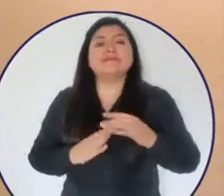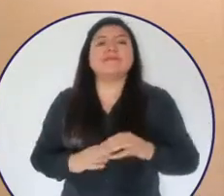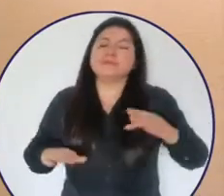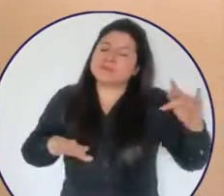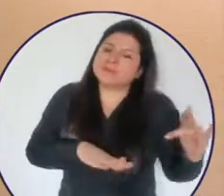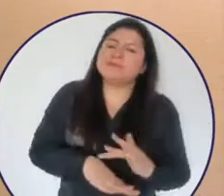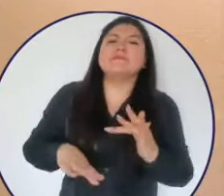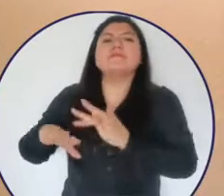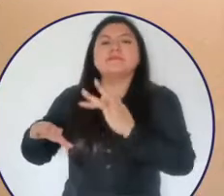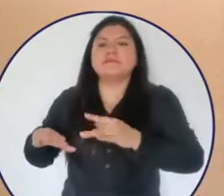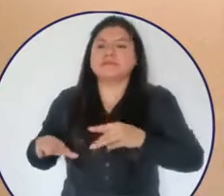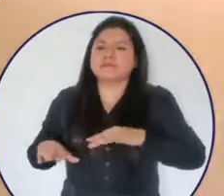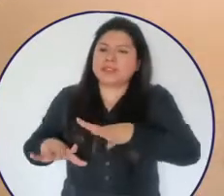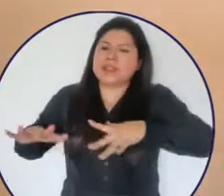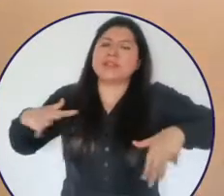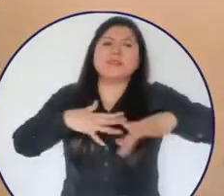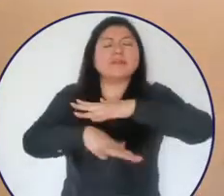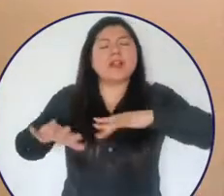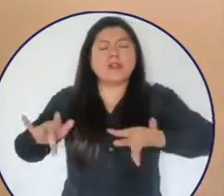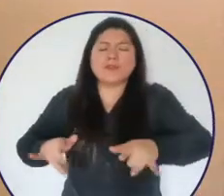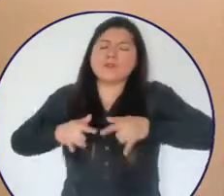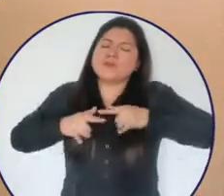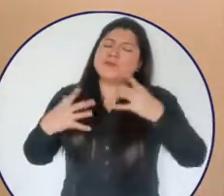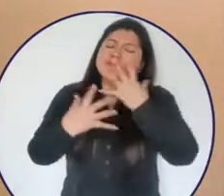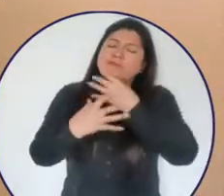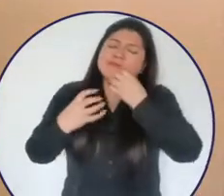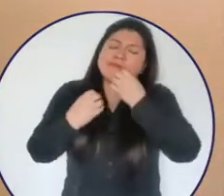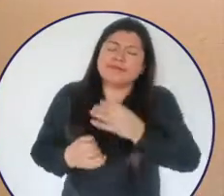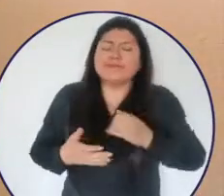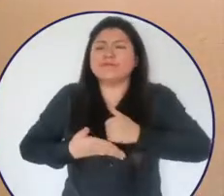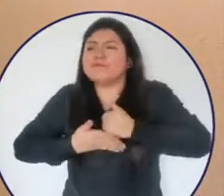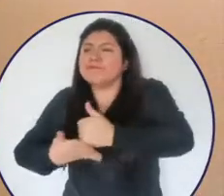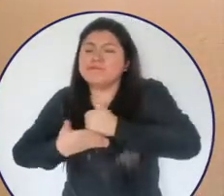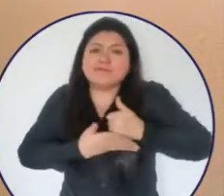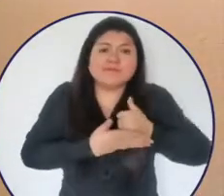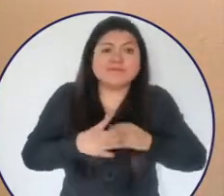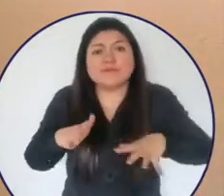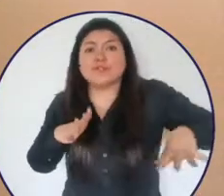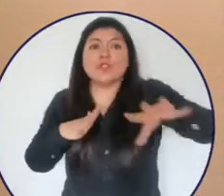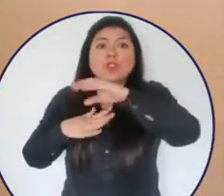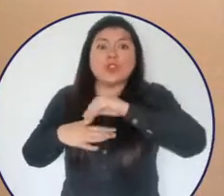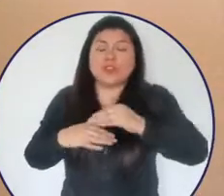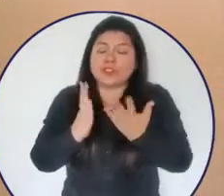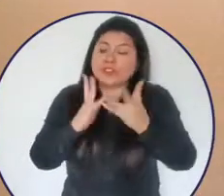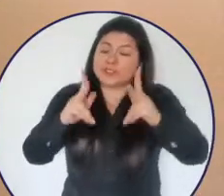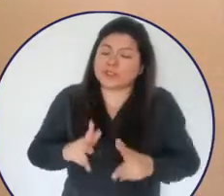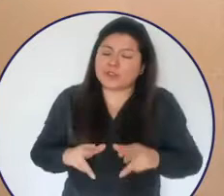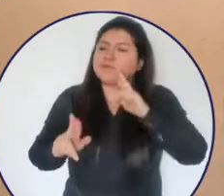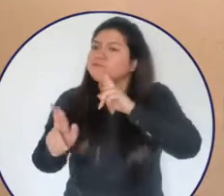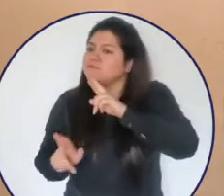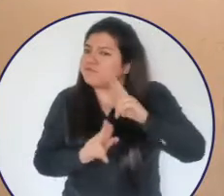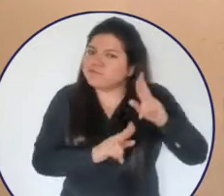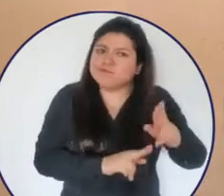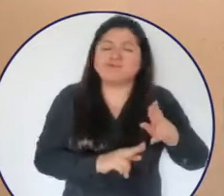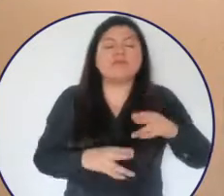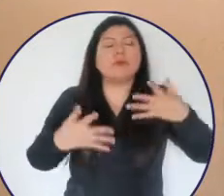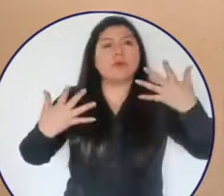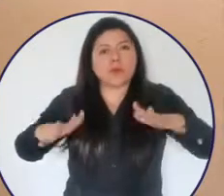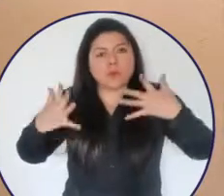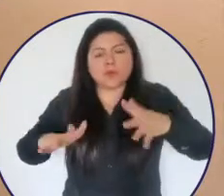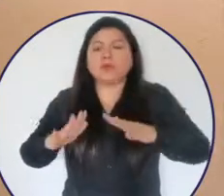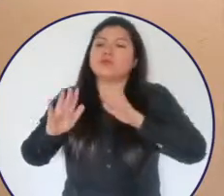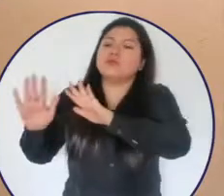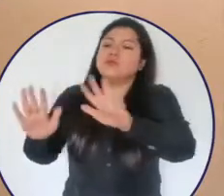ambientes acogedores, seguros, colaboradores, donde todos los estudiantes sean reconocidos y valorados por